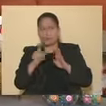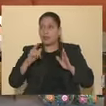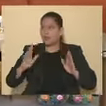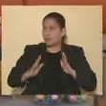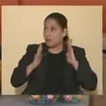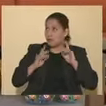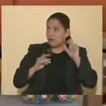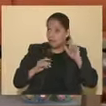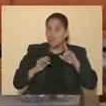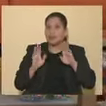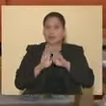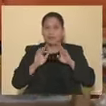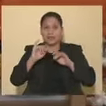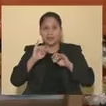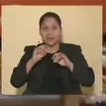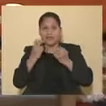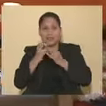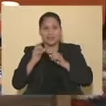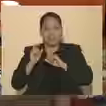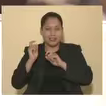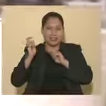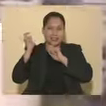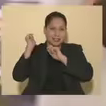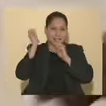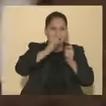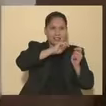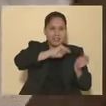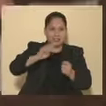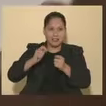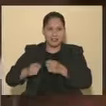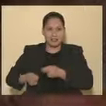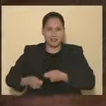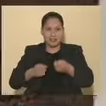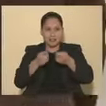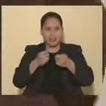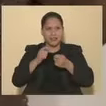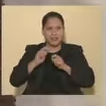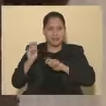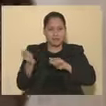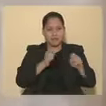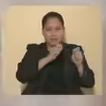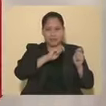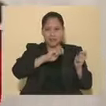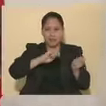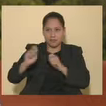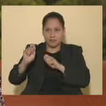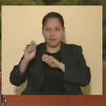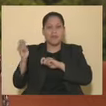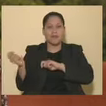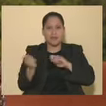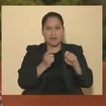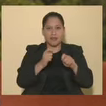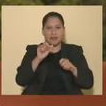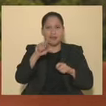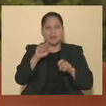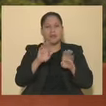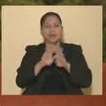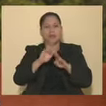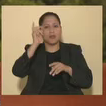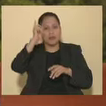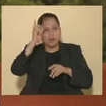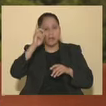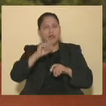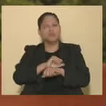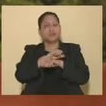sorpresa? Exactamente. Cuéntanos. Son combates medievales, justas a caballo. Vamos a tener